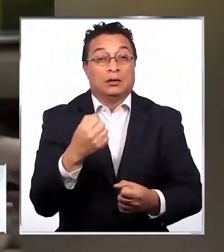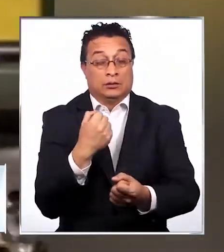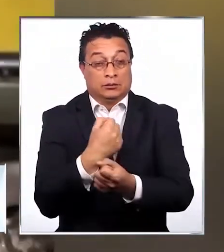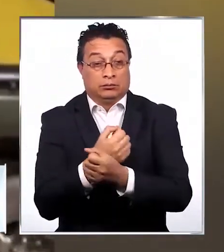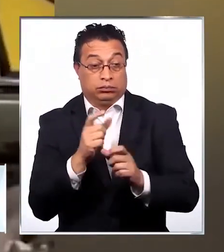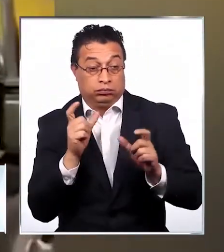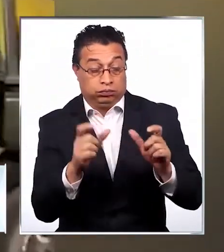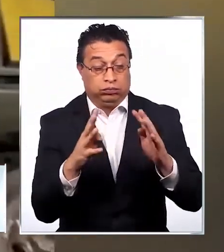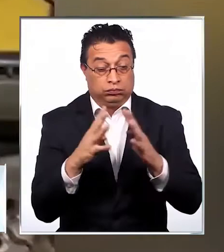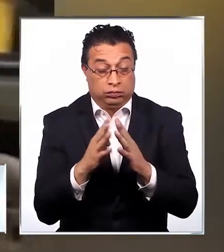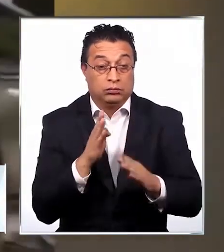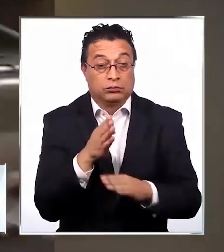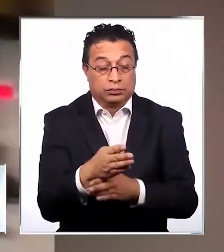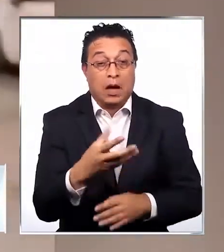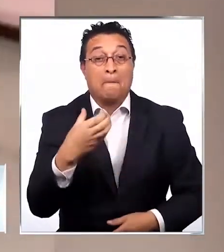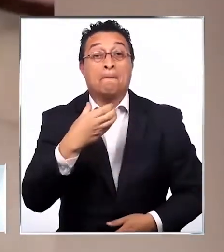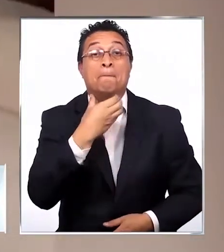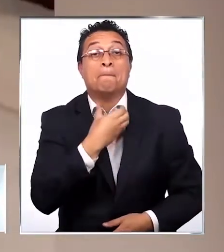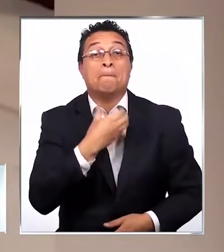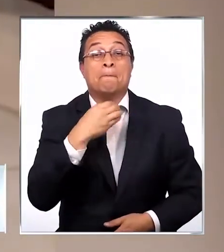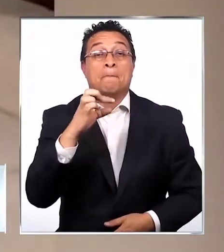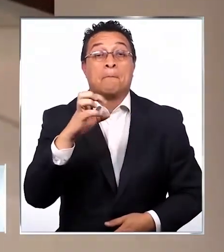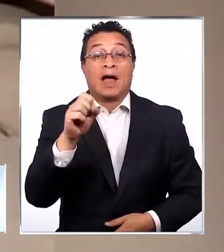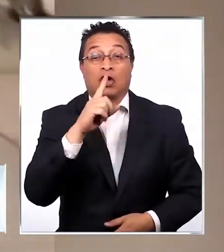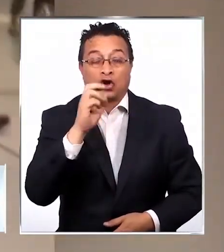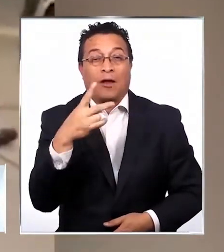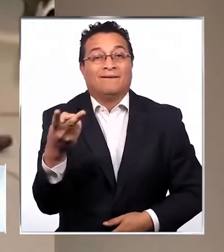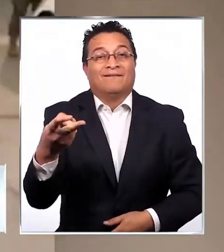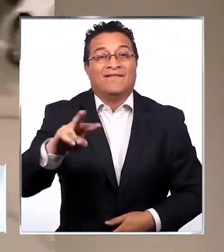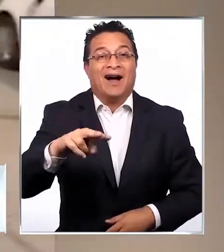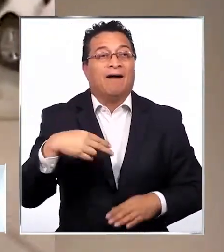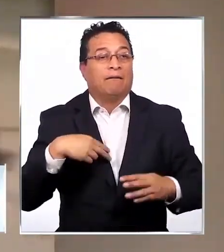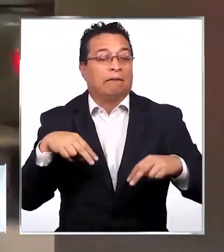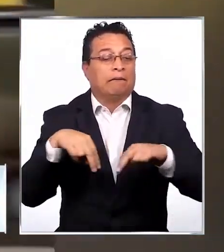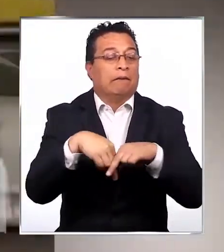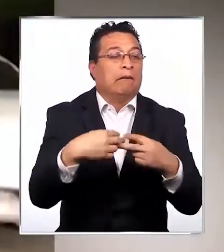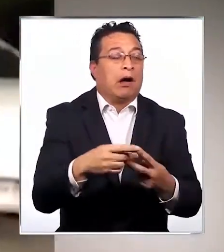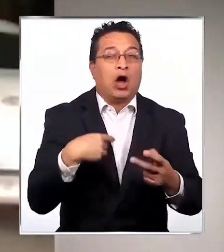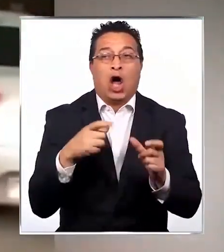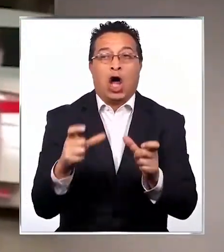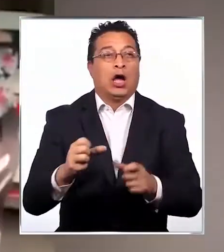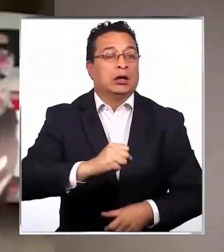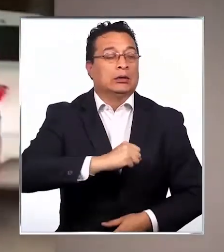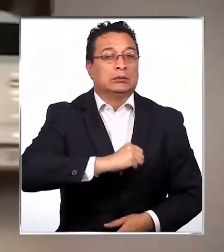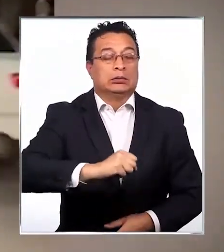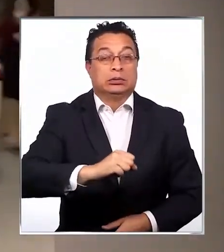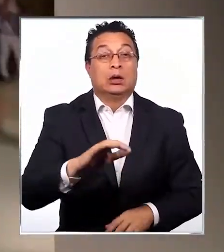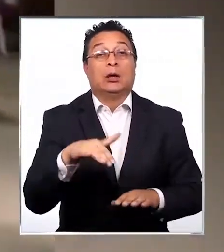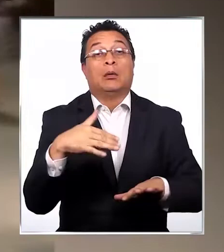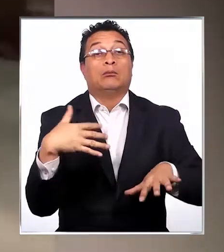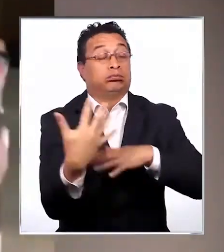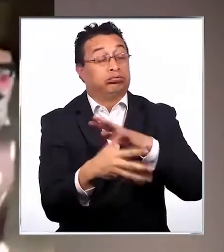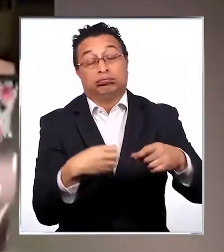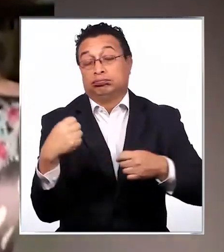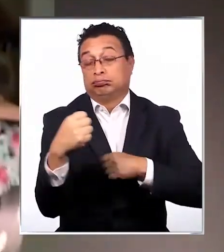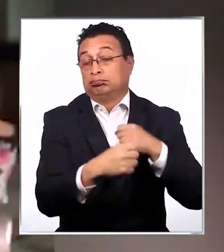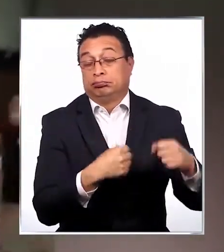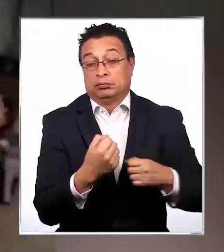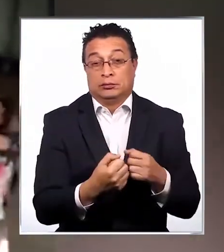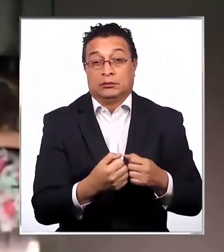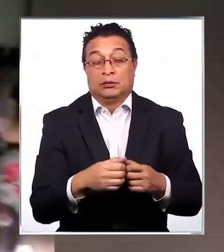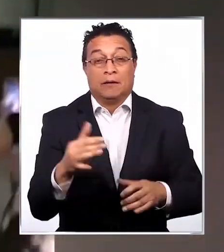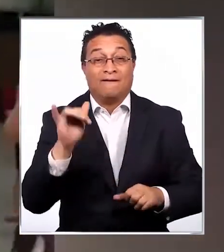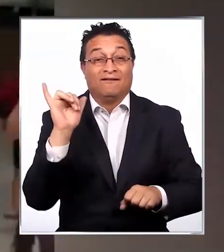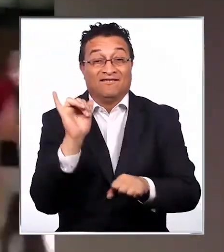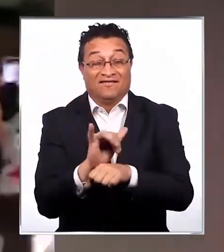llegó a fiscalizar, pero el pastor simuló un atropello con tal de evadir el control y todo terminó en una pelea, con